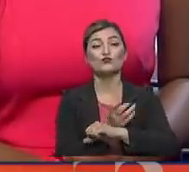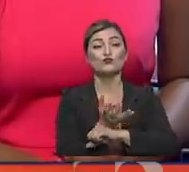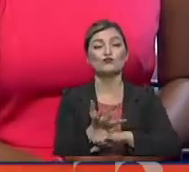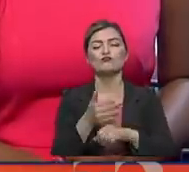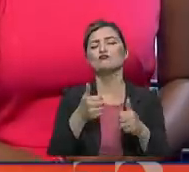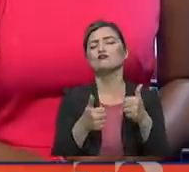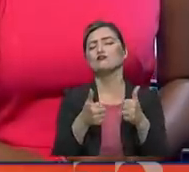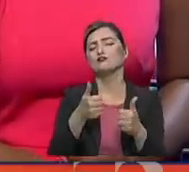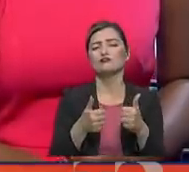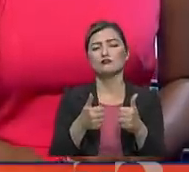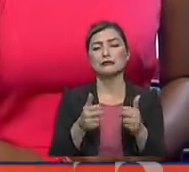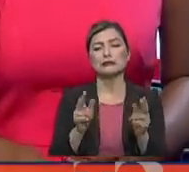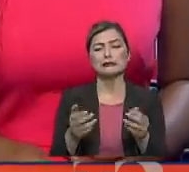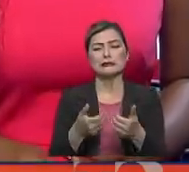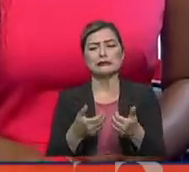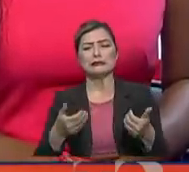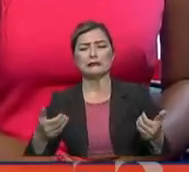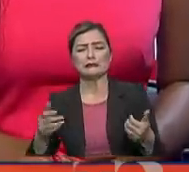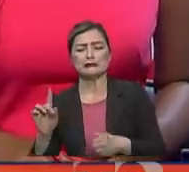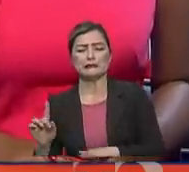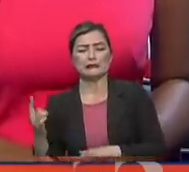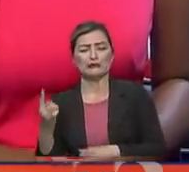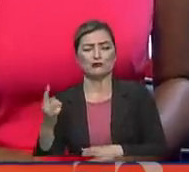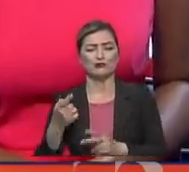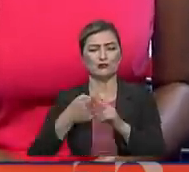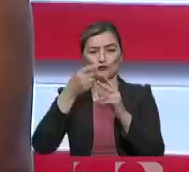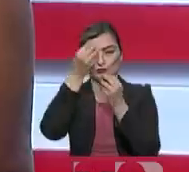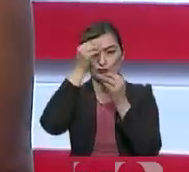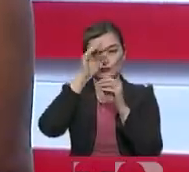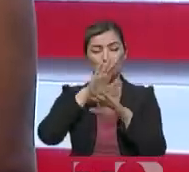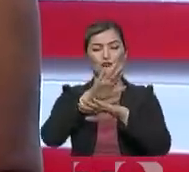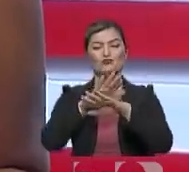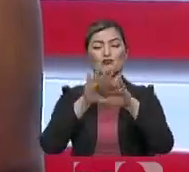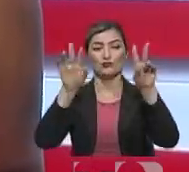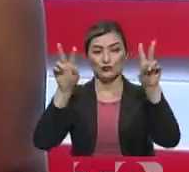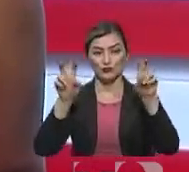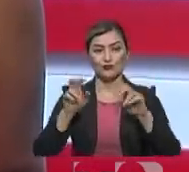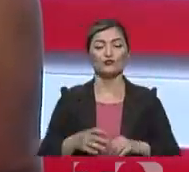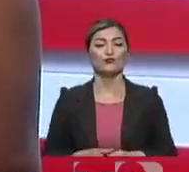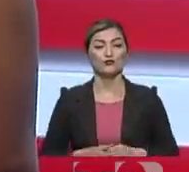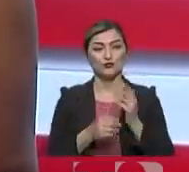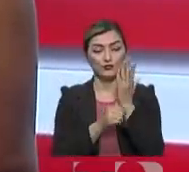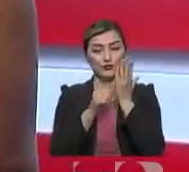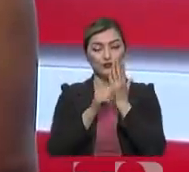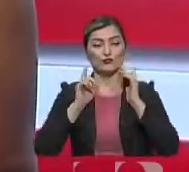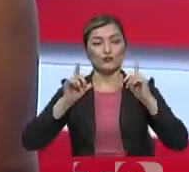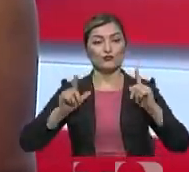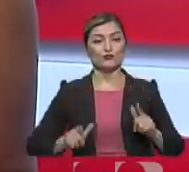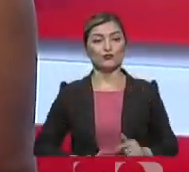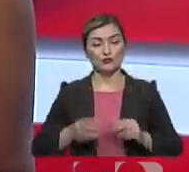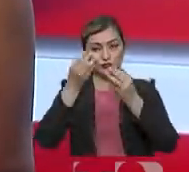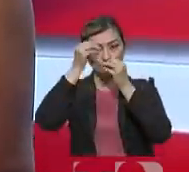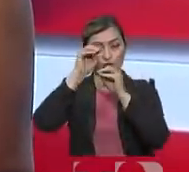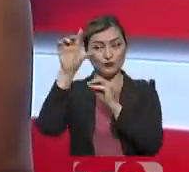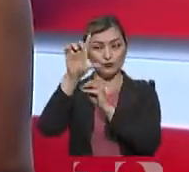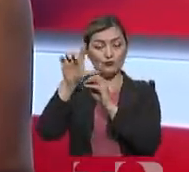también es aislarse. Y justamente vamos a iniciar con la información contándoles que el Ministerio de Salud informó que el lunes se dio